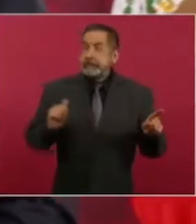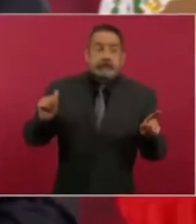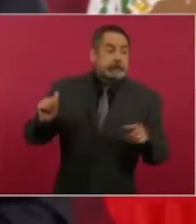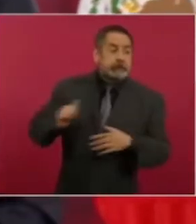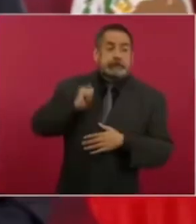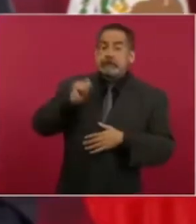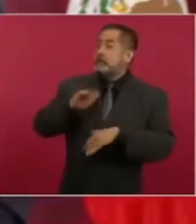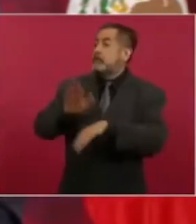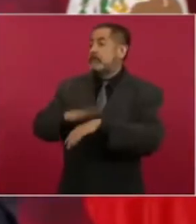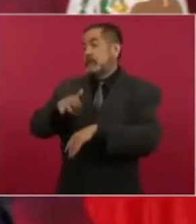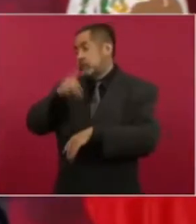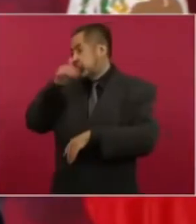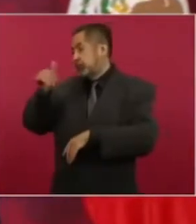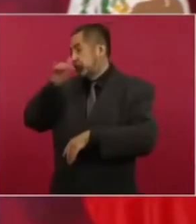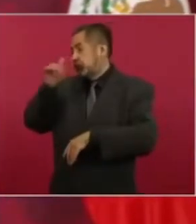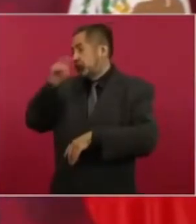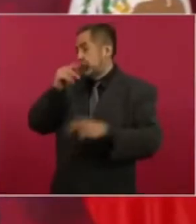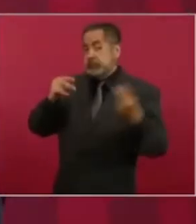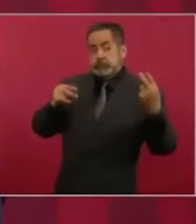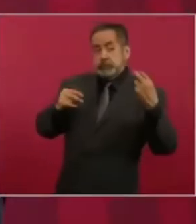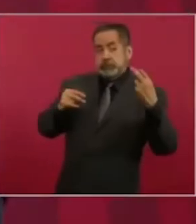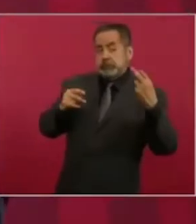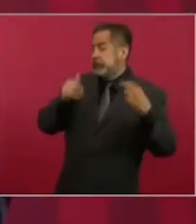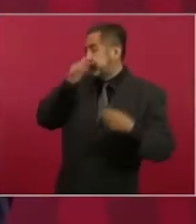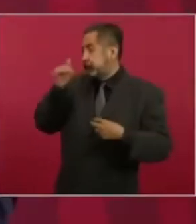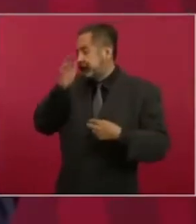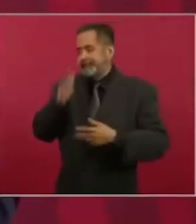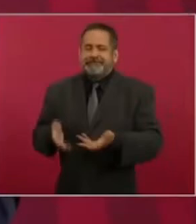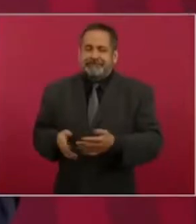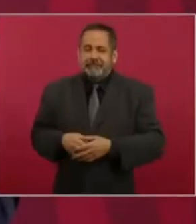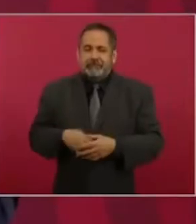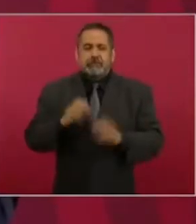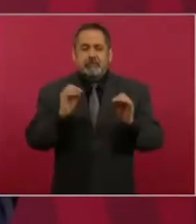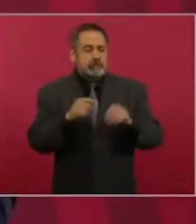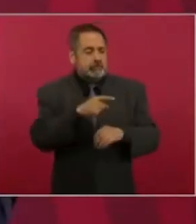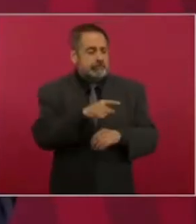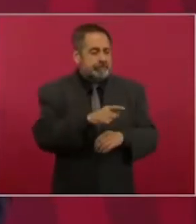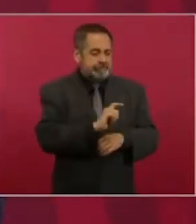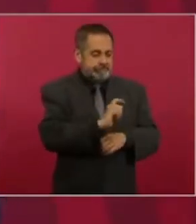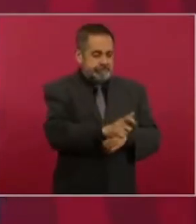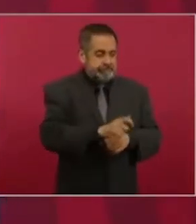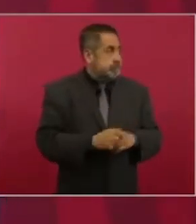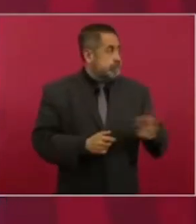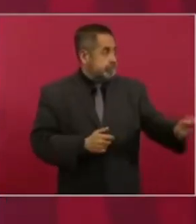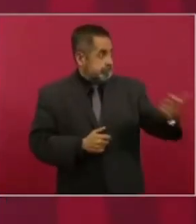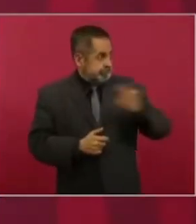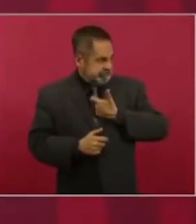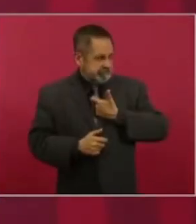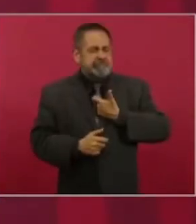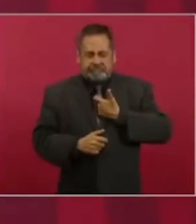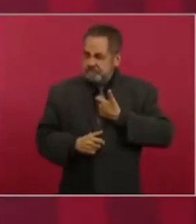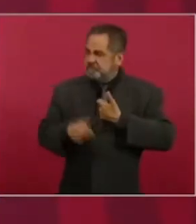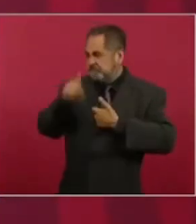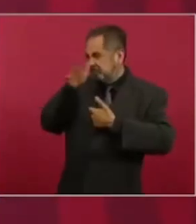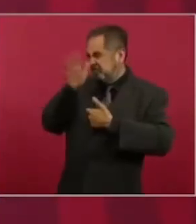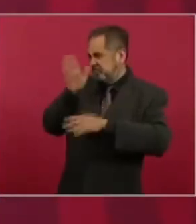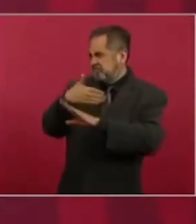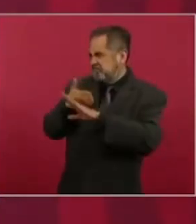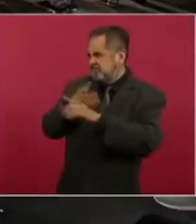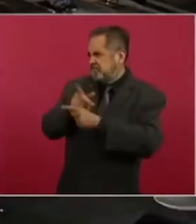oportunistas y otros más son mercenarios que les pagan.